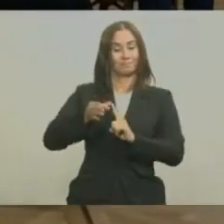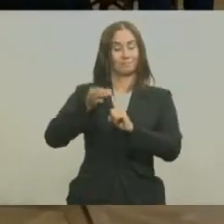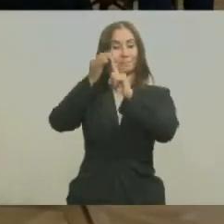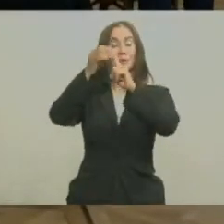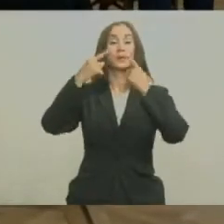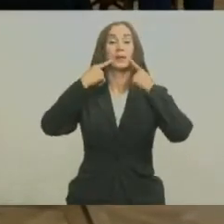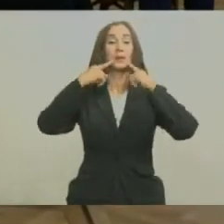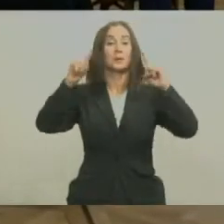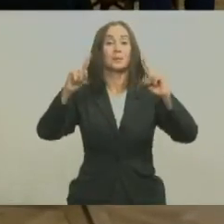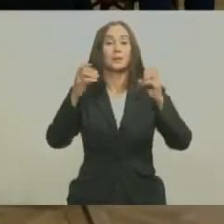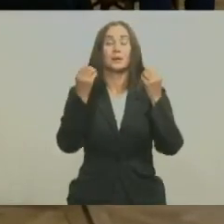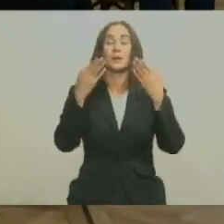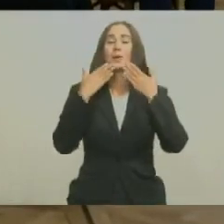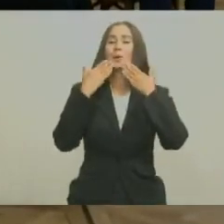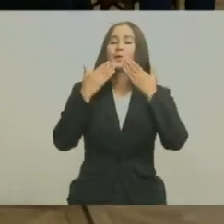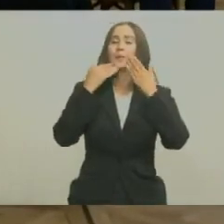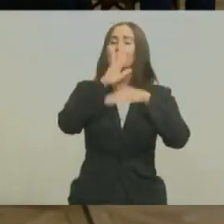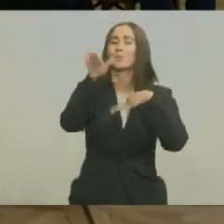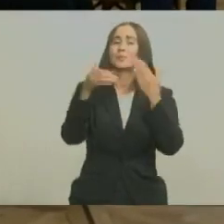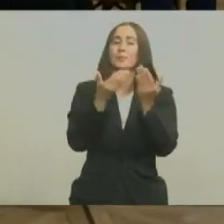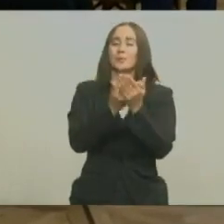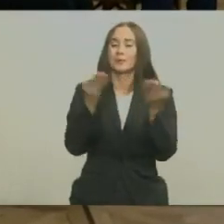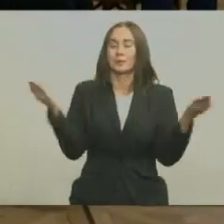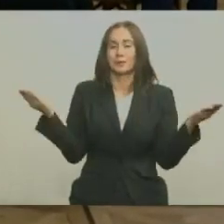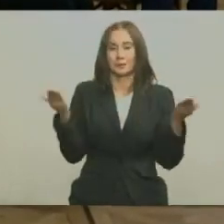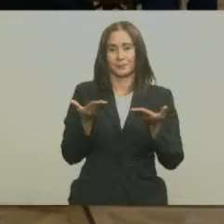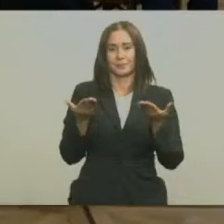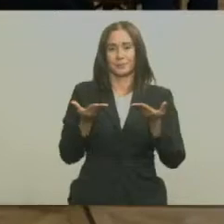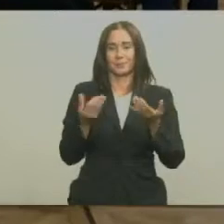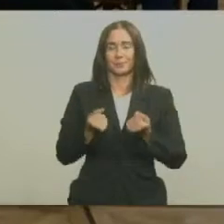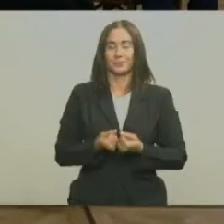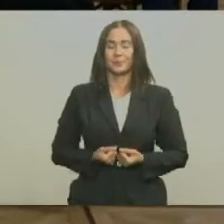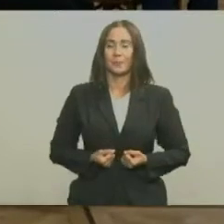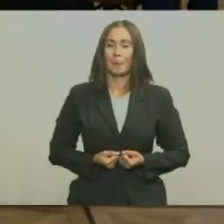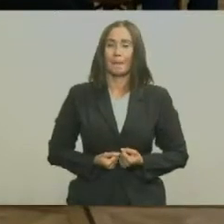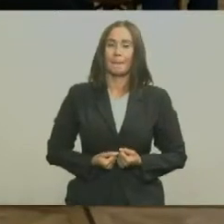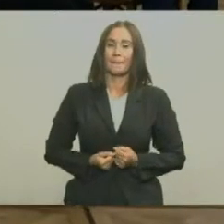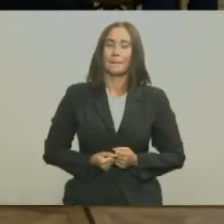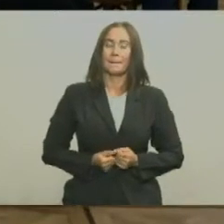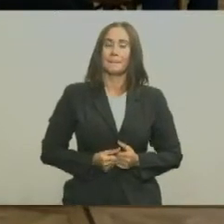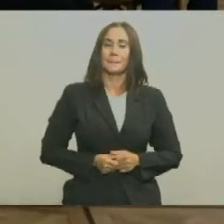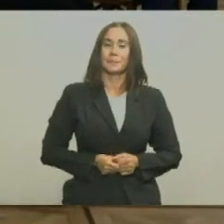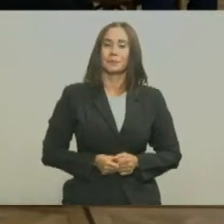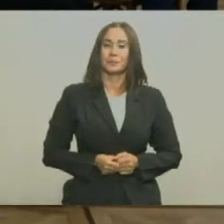presente. Muchísimas gracias por ser parte de esta actividad.